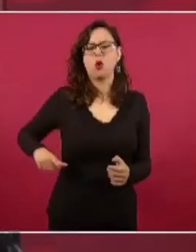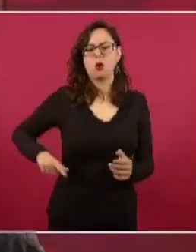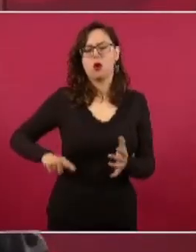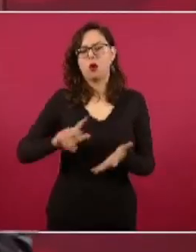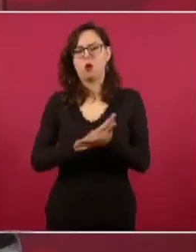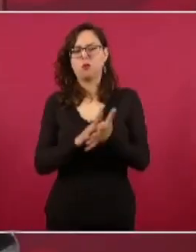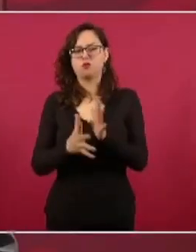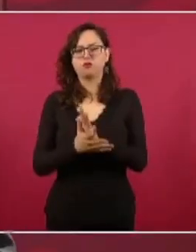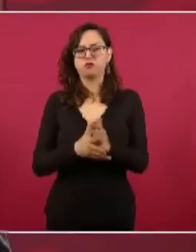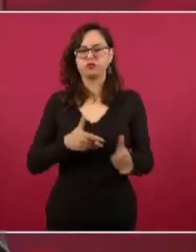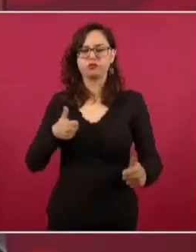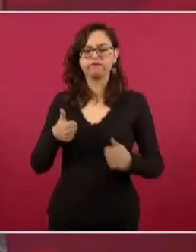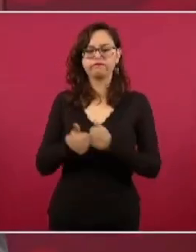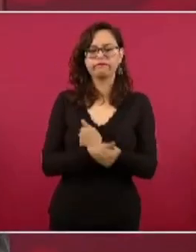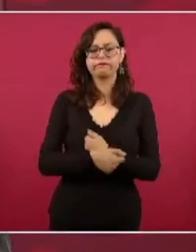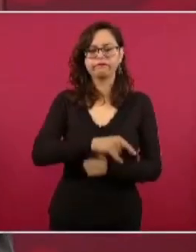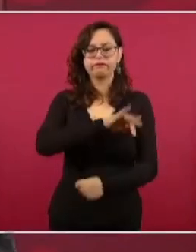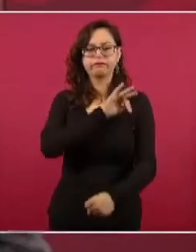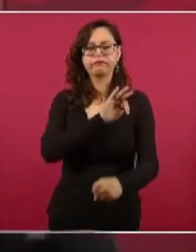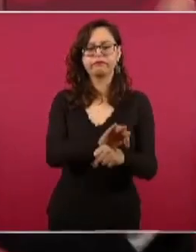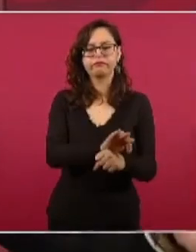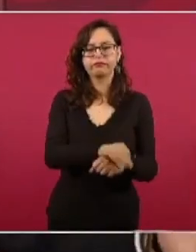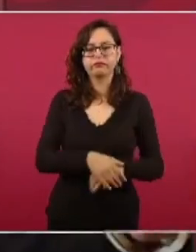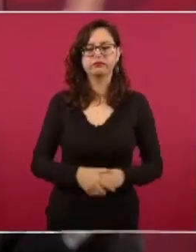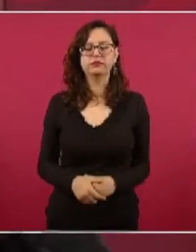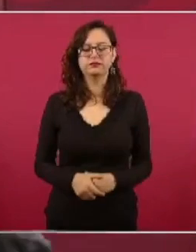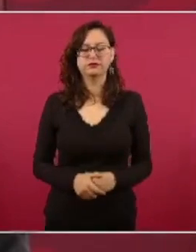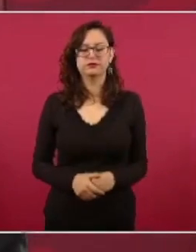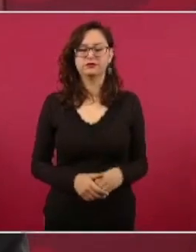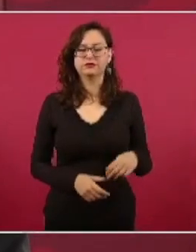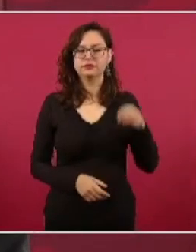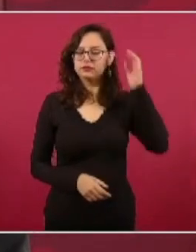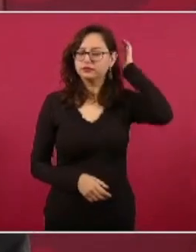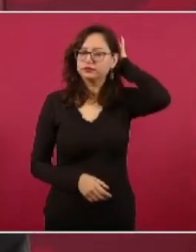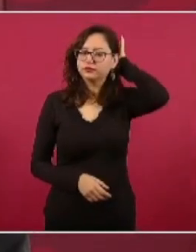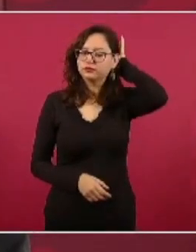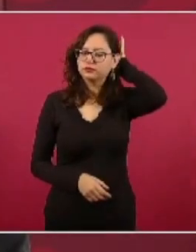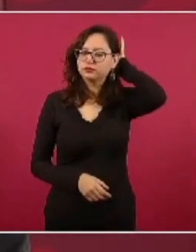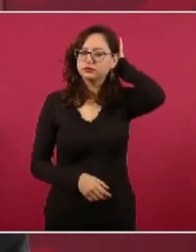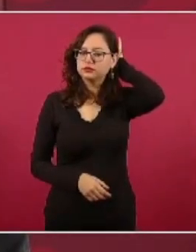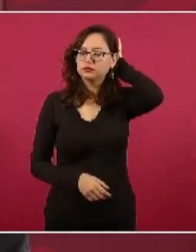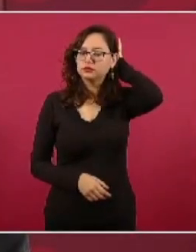¿Y de dónde reciben su financiamiento? De esas empresas.